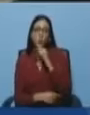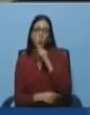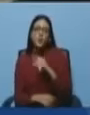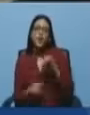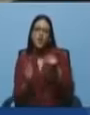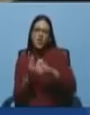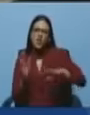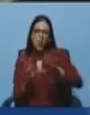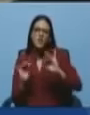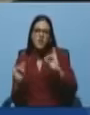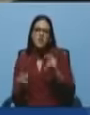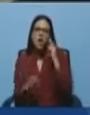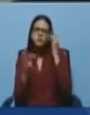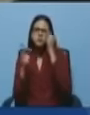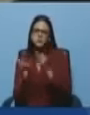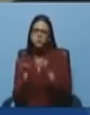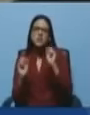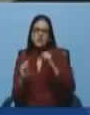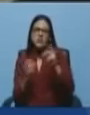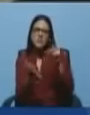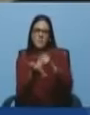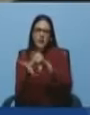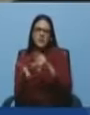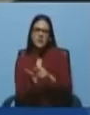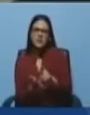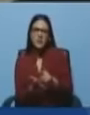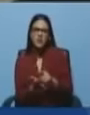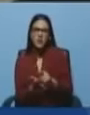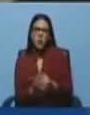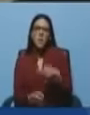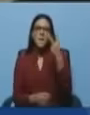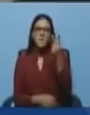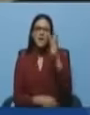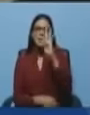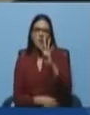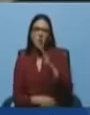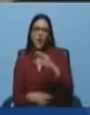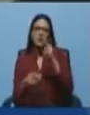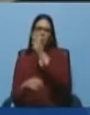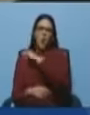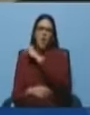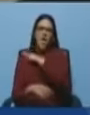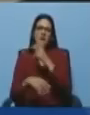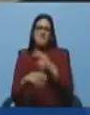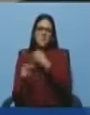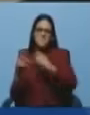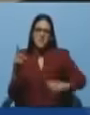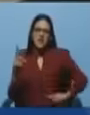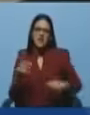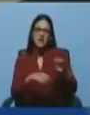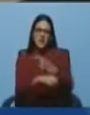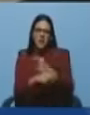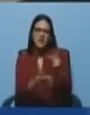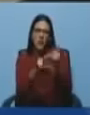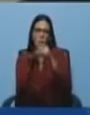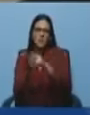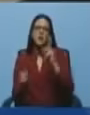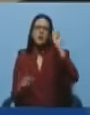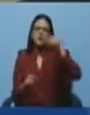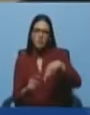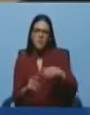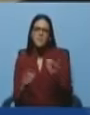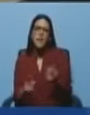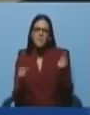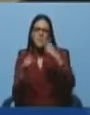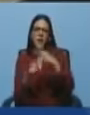el que han ya confirmado su participación 24 jefes de Estado y de Gobierno, así como también